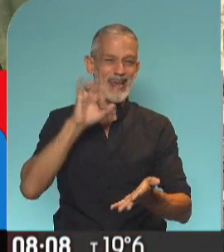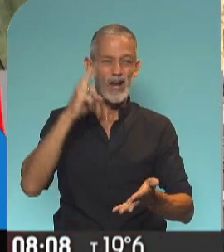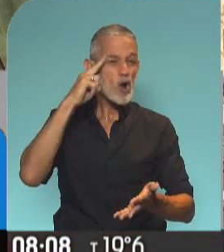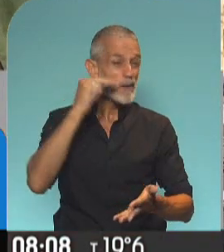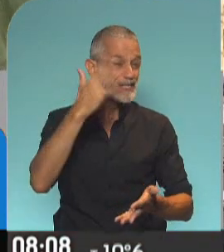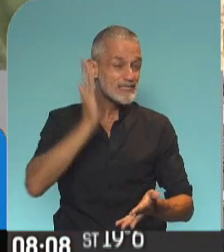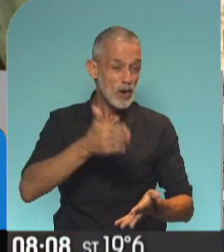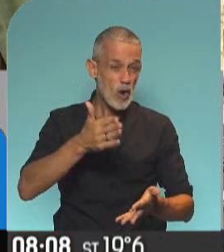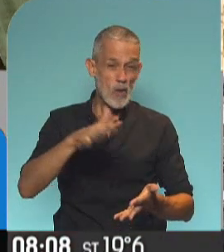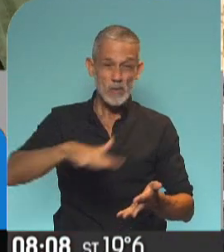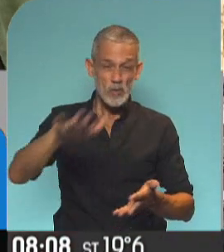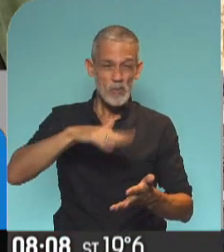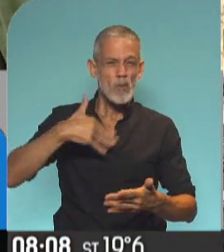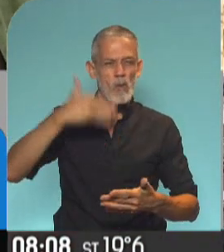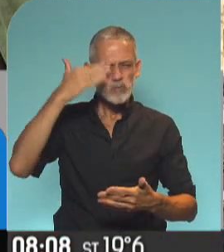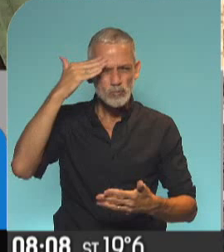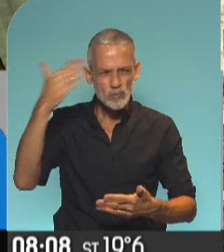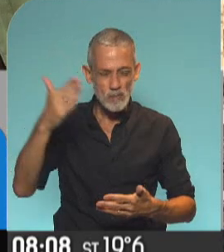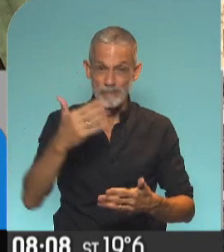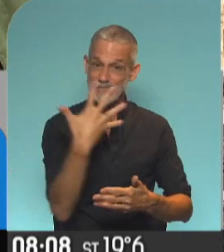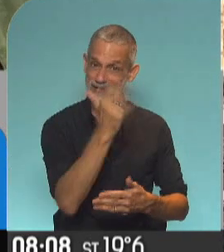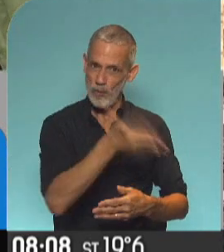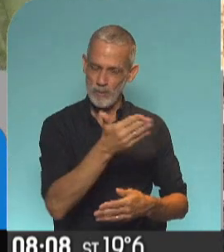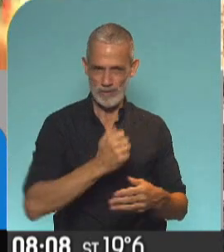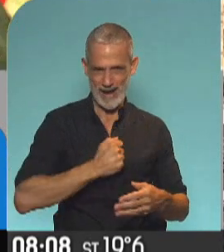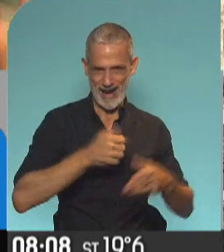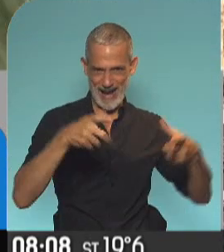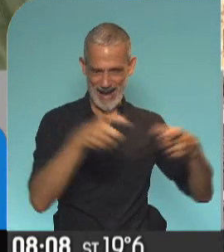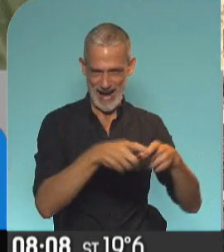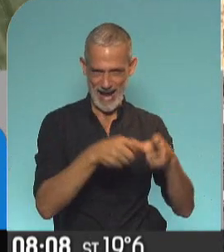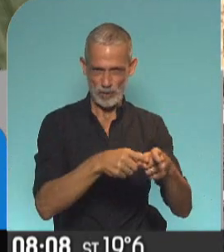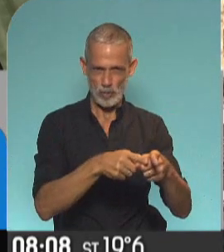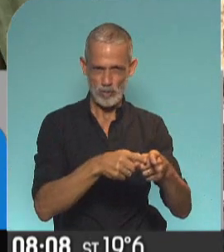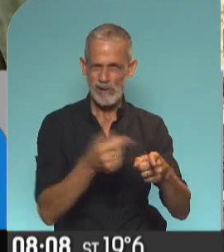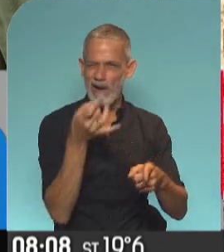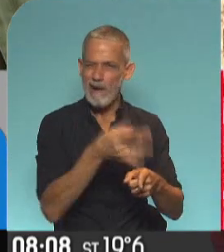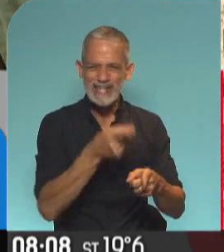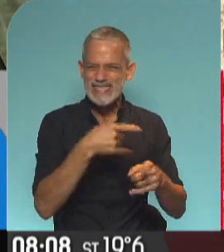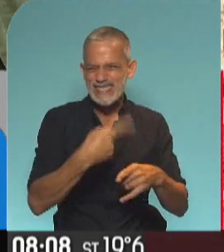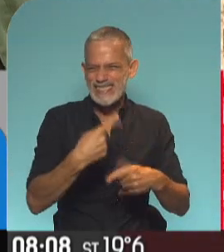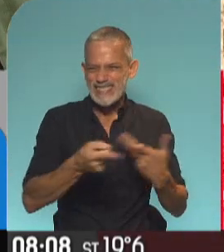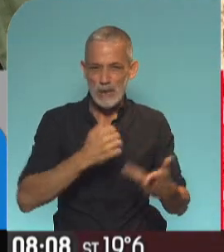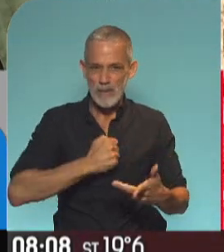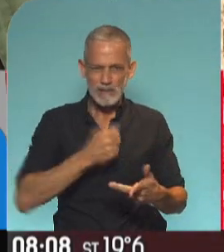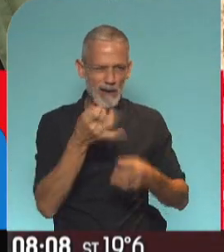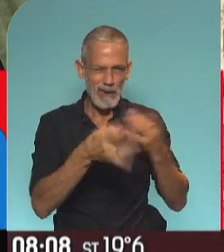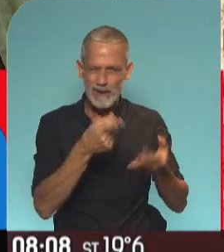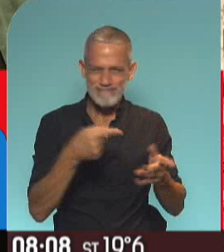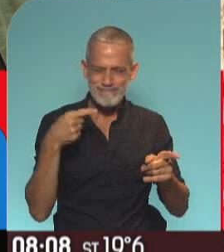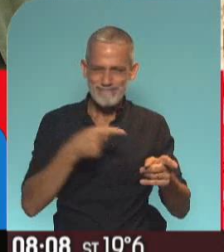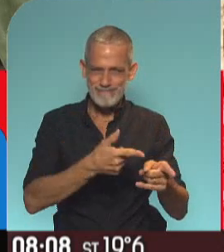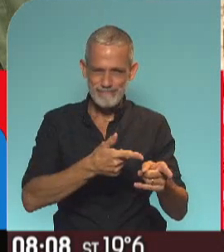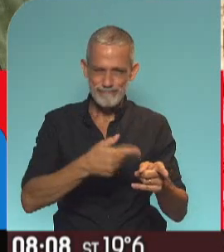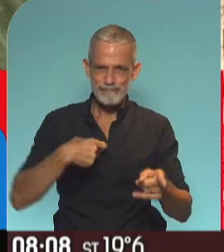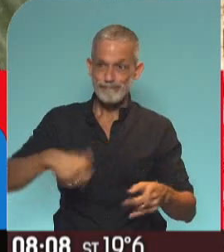es musulmán y solo un 5% es católico, está constantemente hostigado, hay un clima social muy raro, obviamente estaban